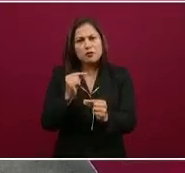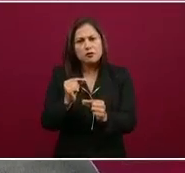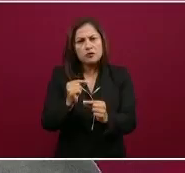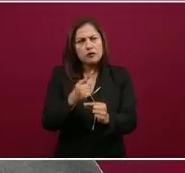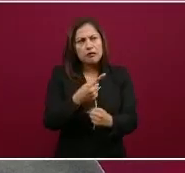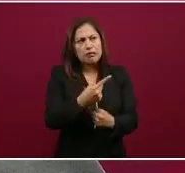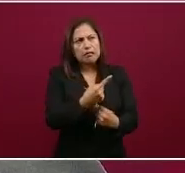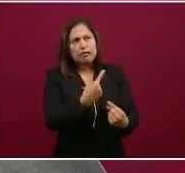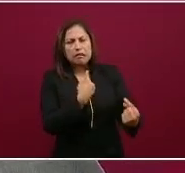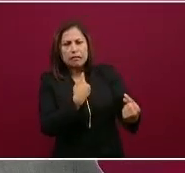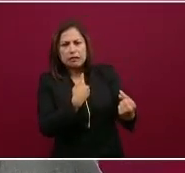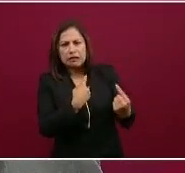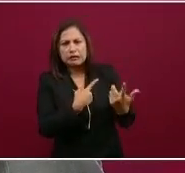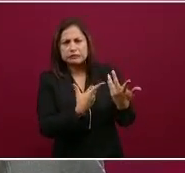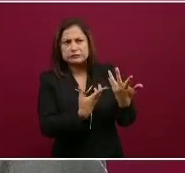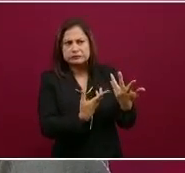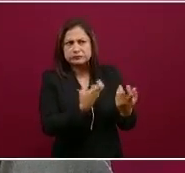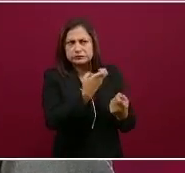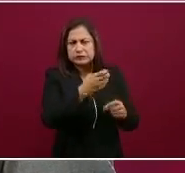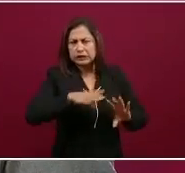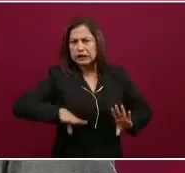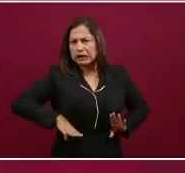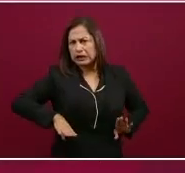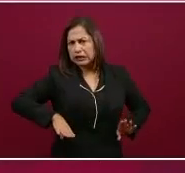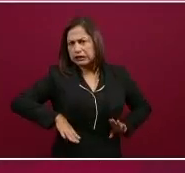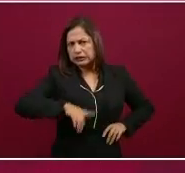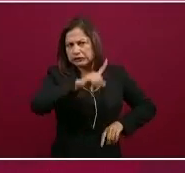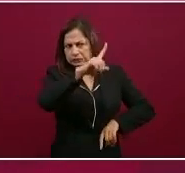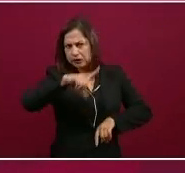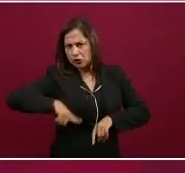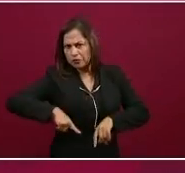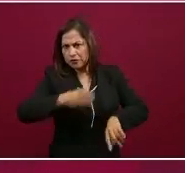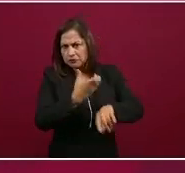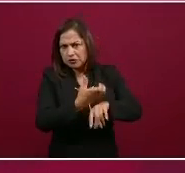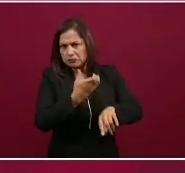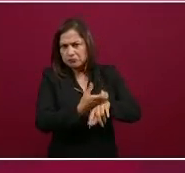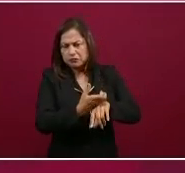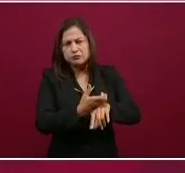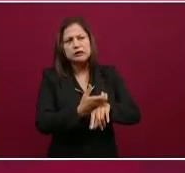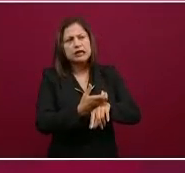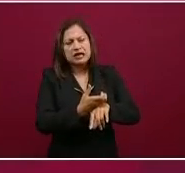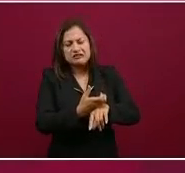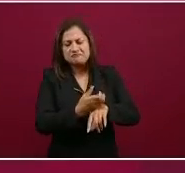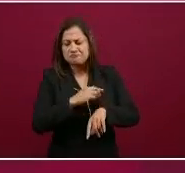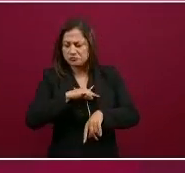actitud del gobierno de Estados Unidos.